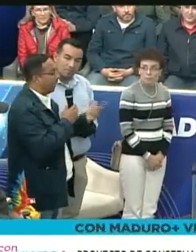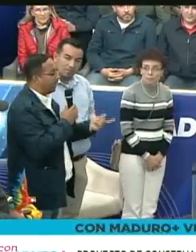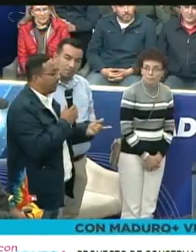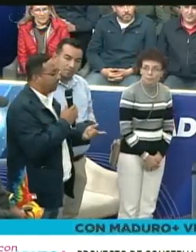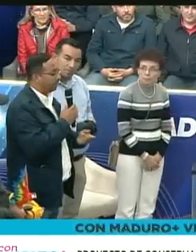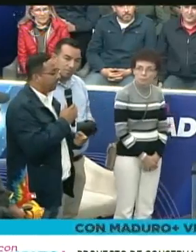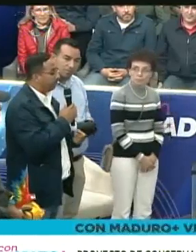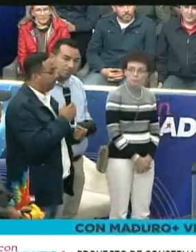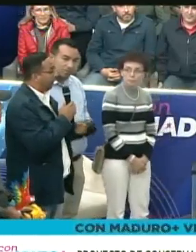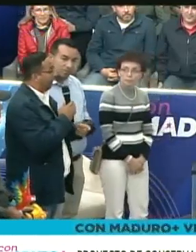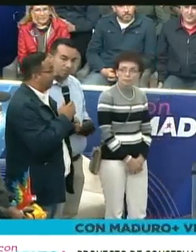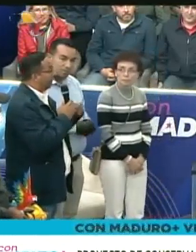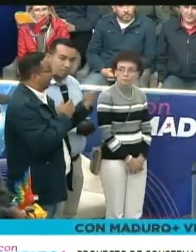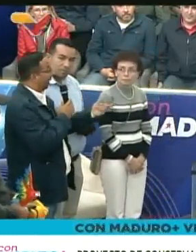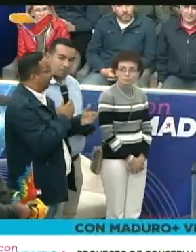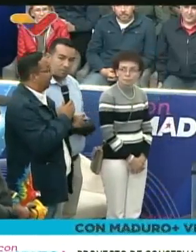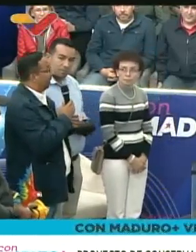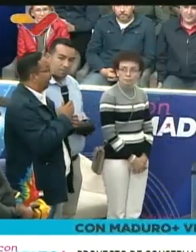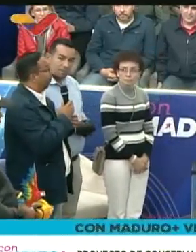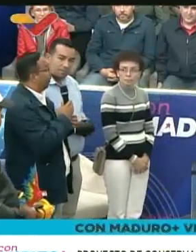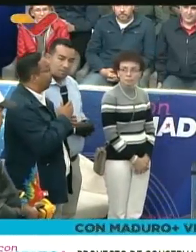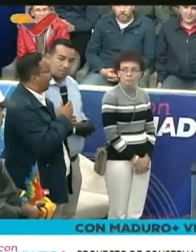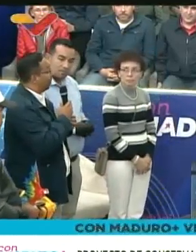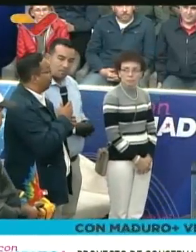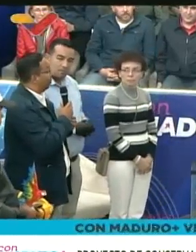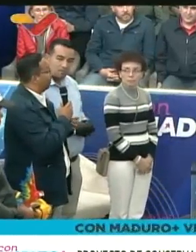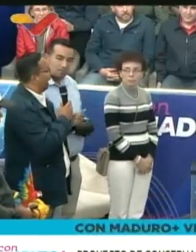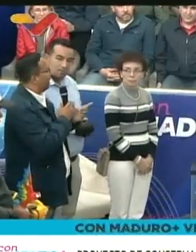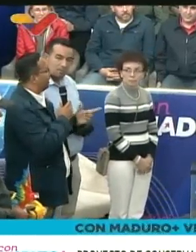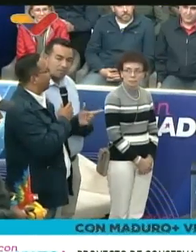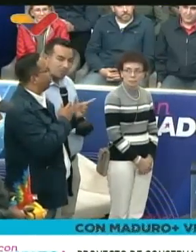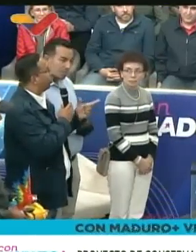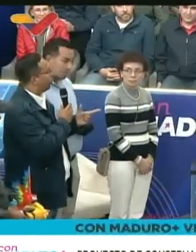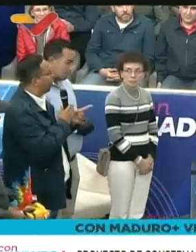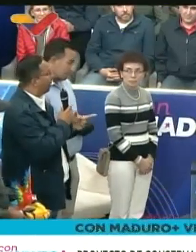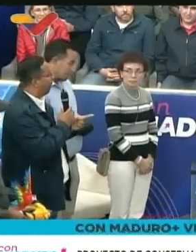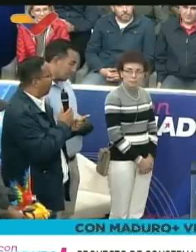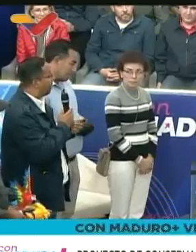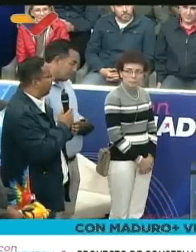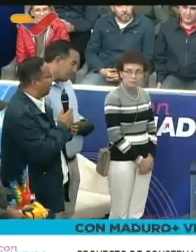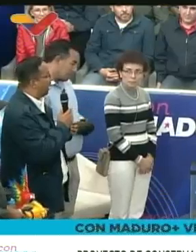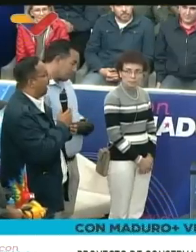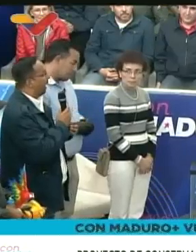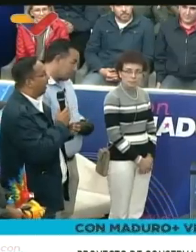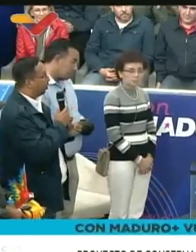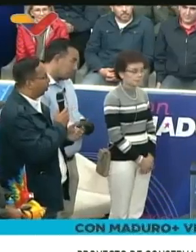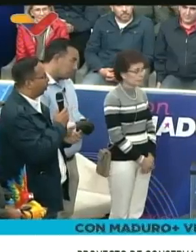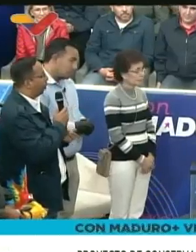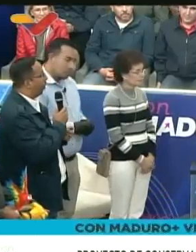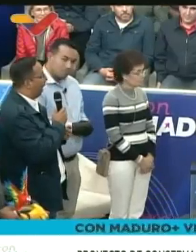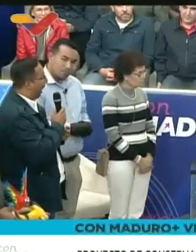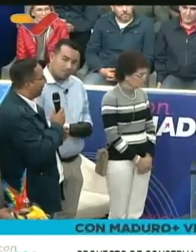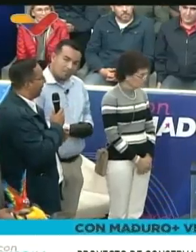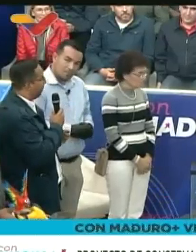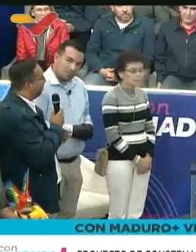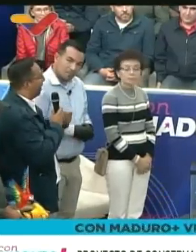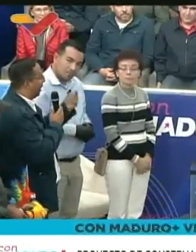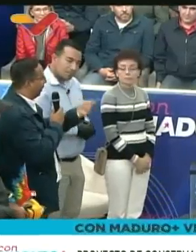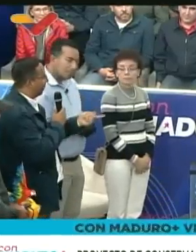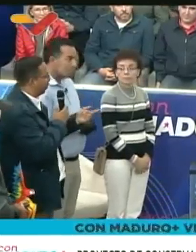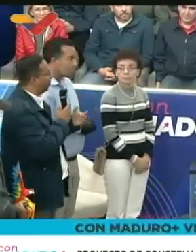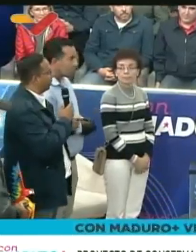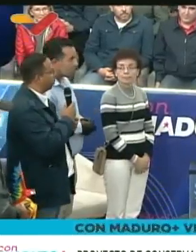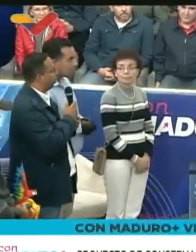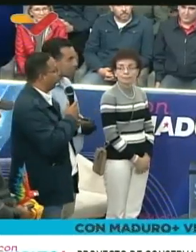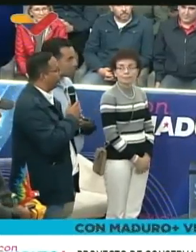entra en socría y después de un año, garantizando su supervivencia, es que nosotros hacemos